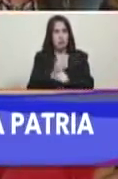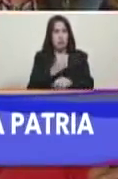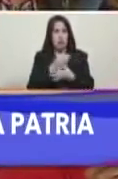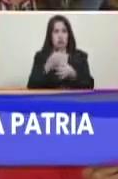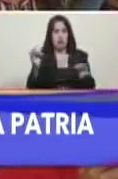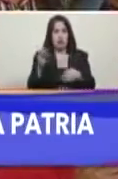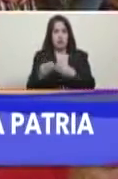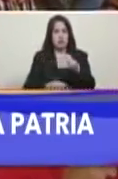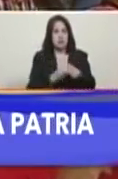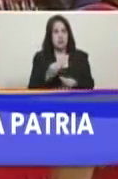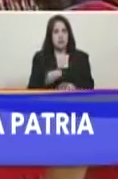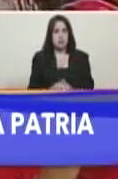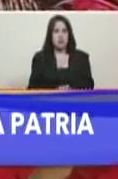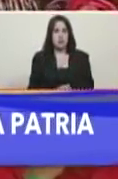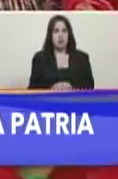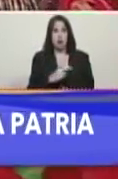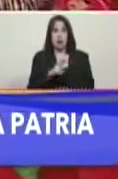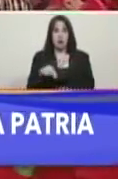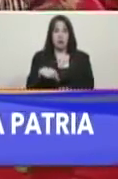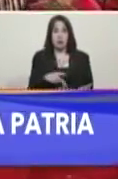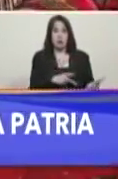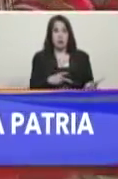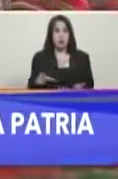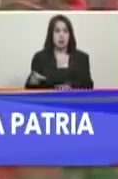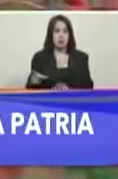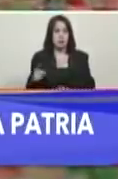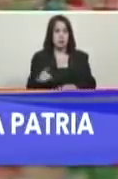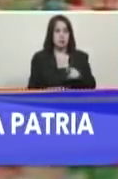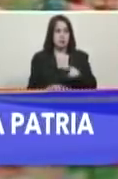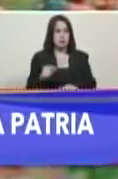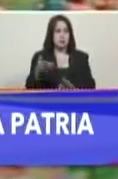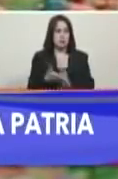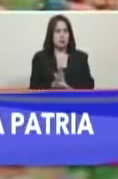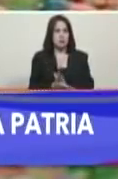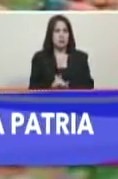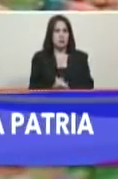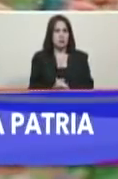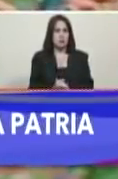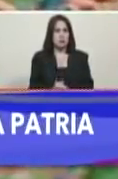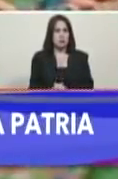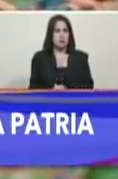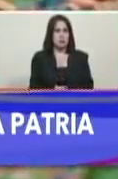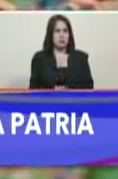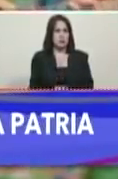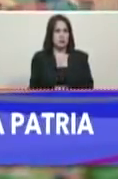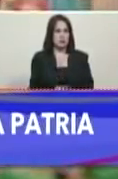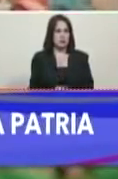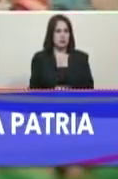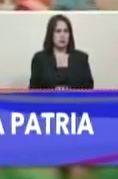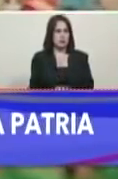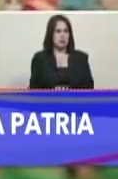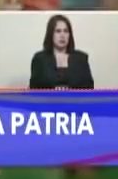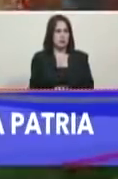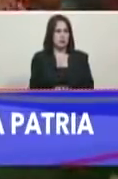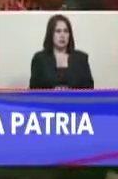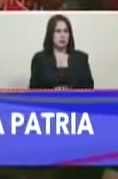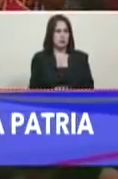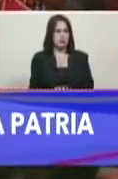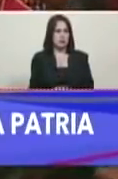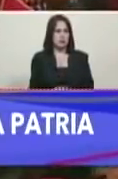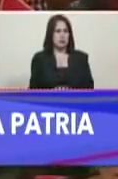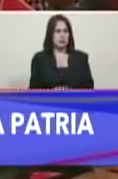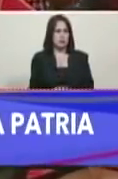hace. Nosotros invitamos a Yosmari Pulido. Yosmari. Yomari Josefina